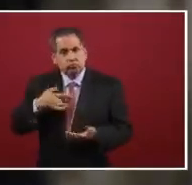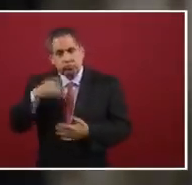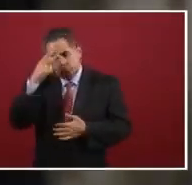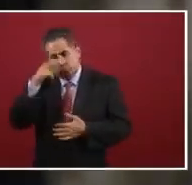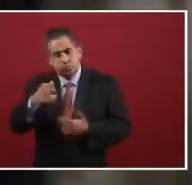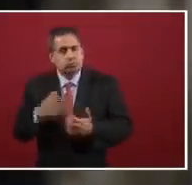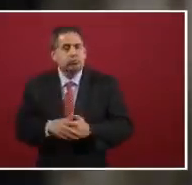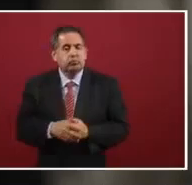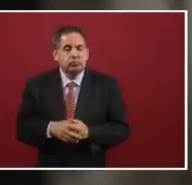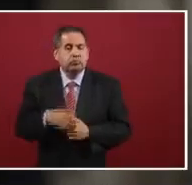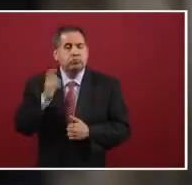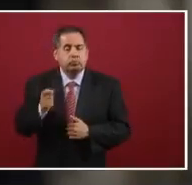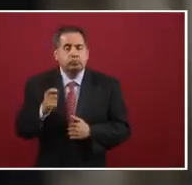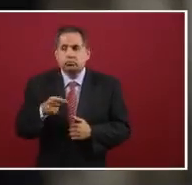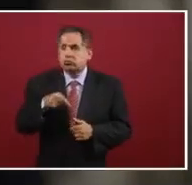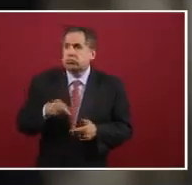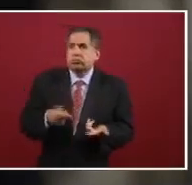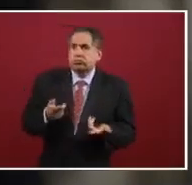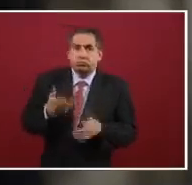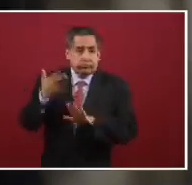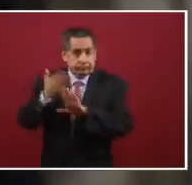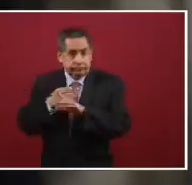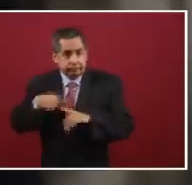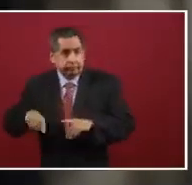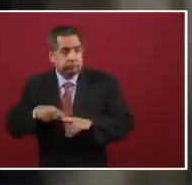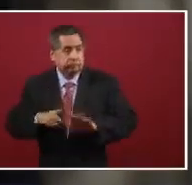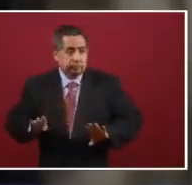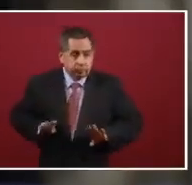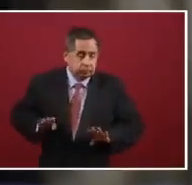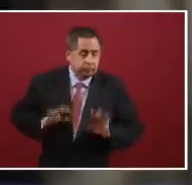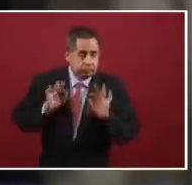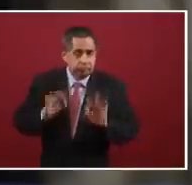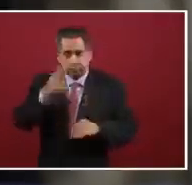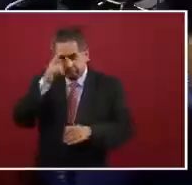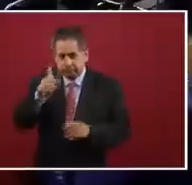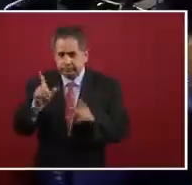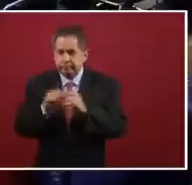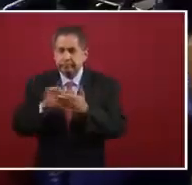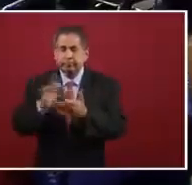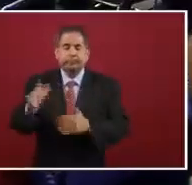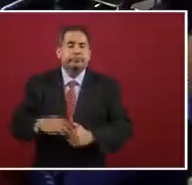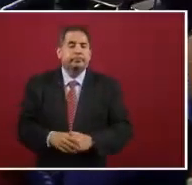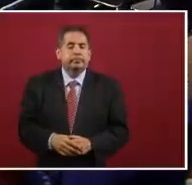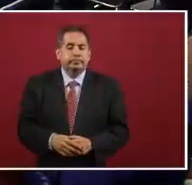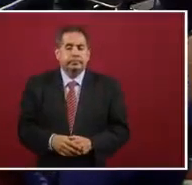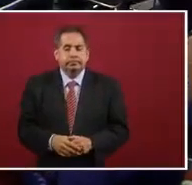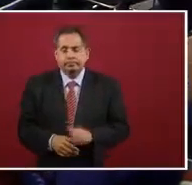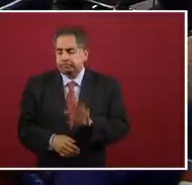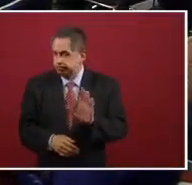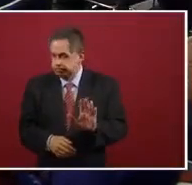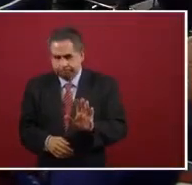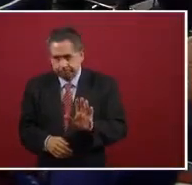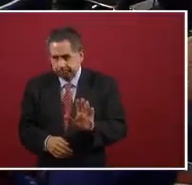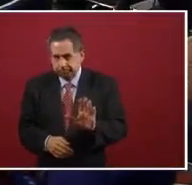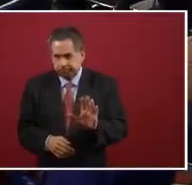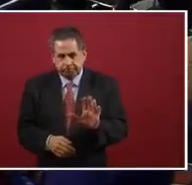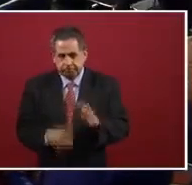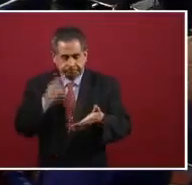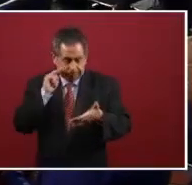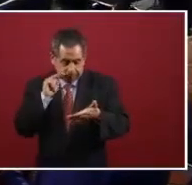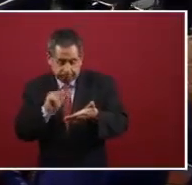México? ¿Y esto qué traería? ¿Qué beneficios traería o consecuencias? Muchas gracias. Bueno, no conocemos el texto firmado